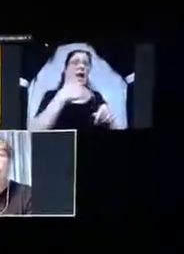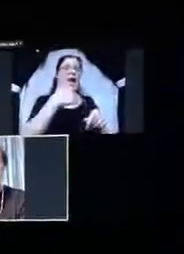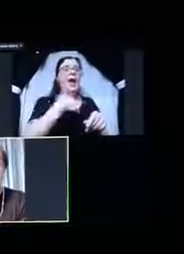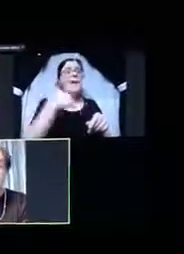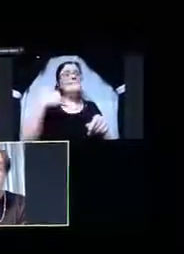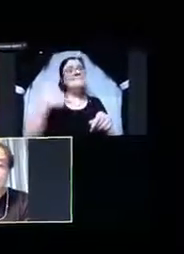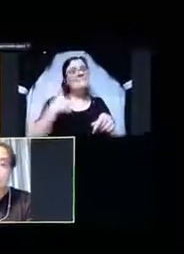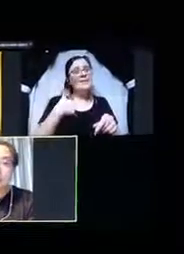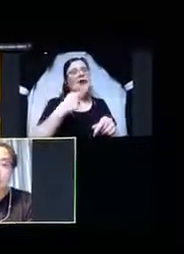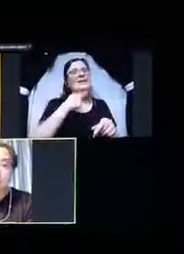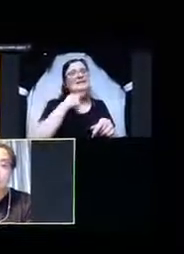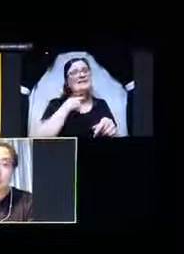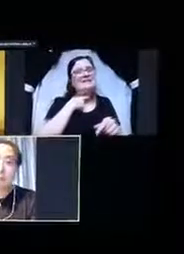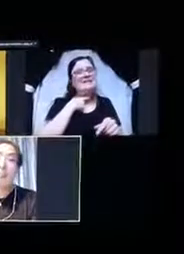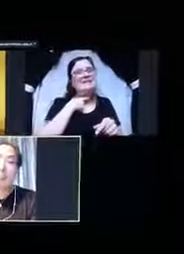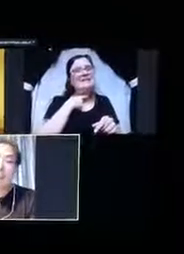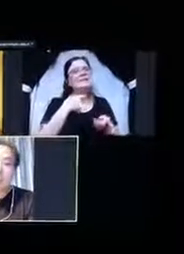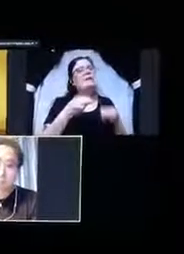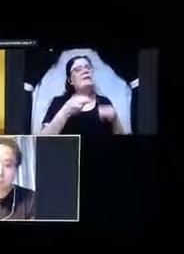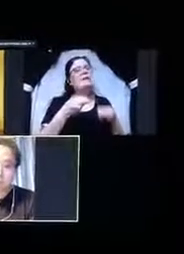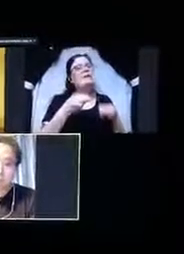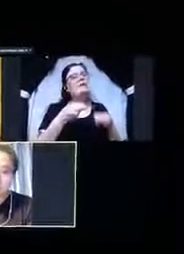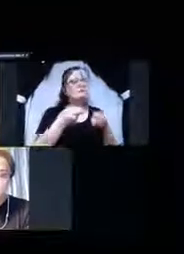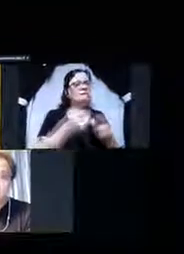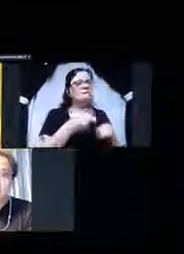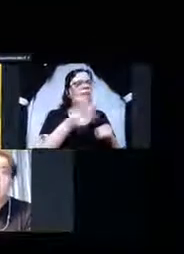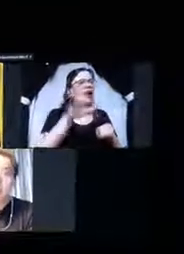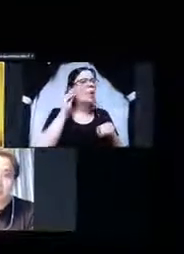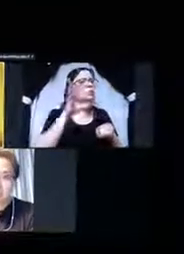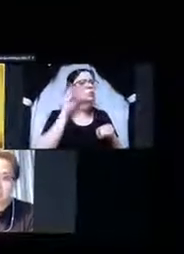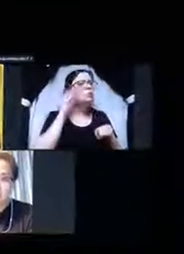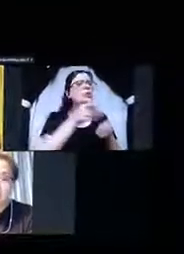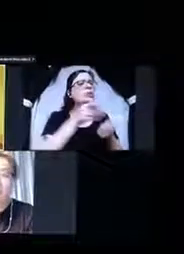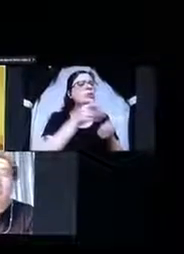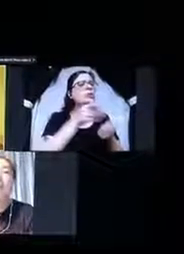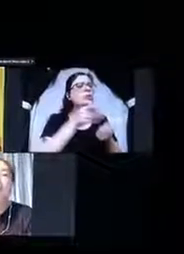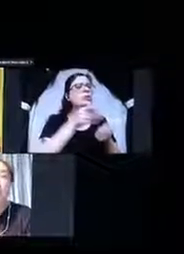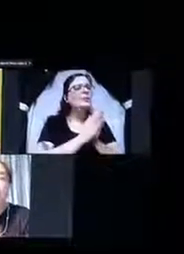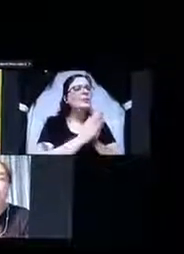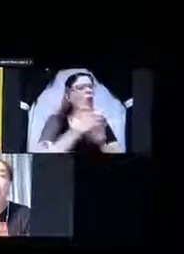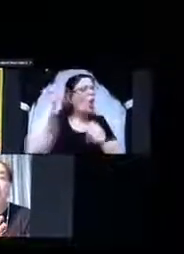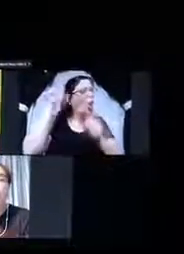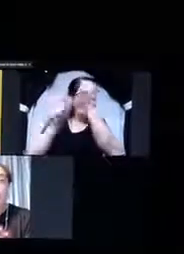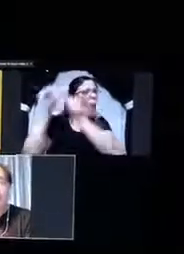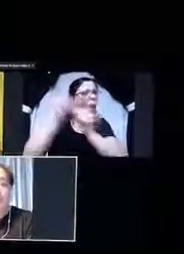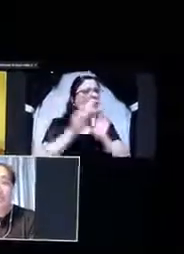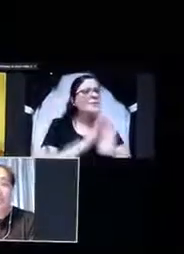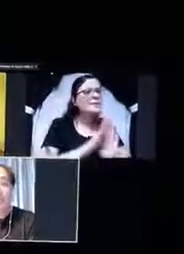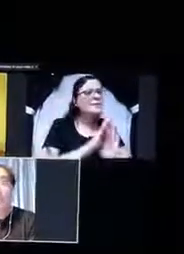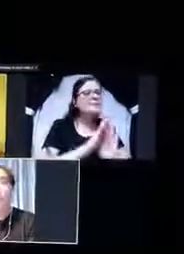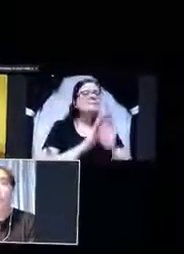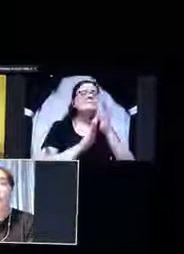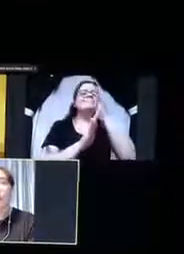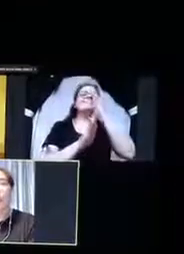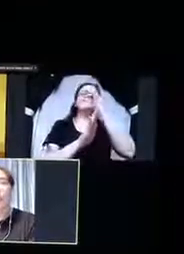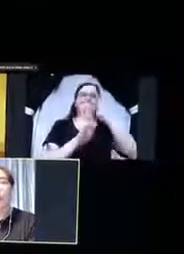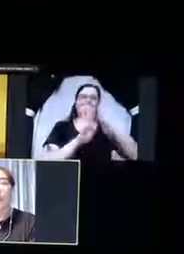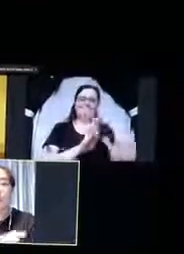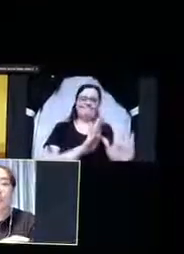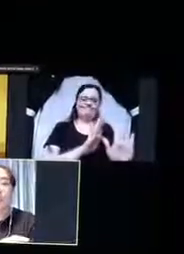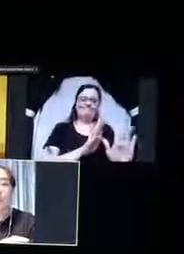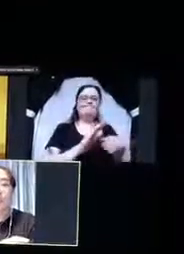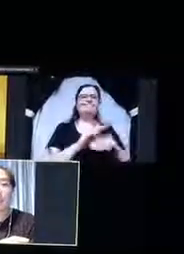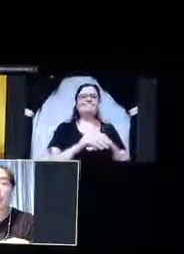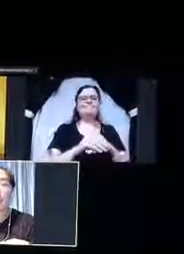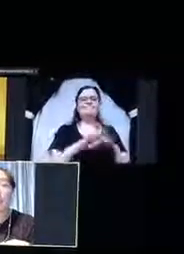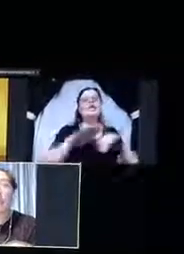no respetaba eso en realidad era mi mamá, porque mi mamá quería que ella escuche, como toda madre. Pero yo siempre defendí lo que Melo quería. Entonces, ¿a qué traigo esto